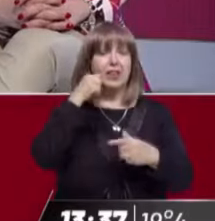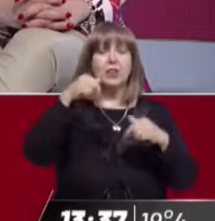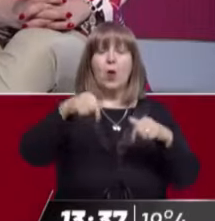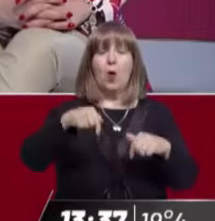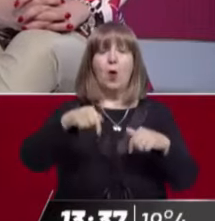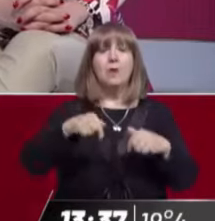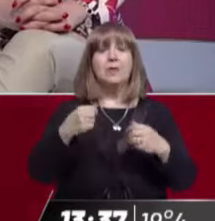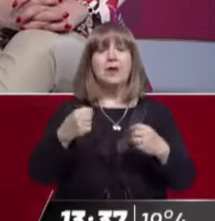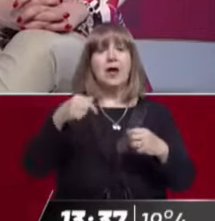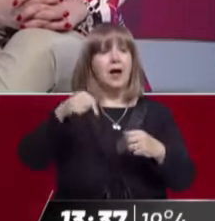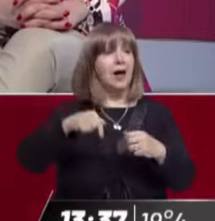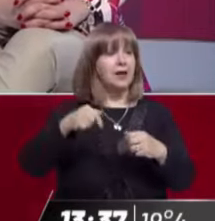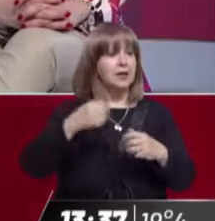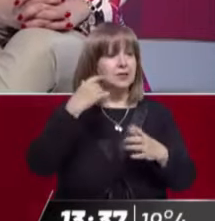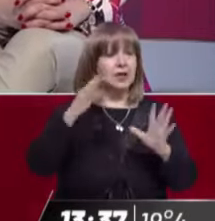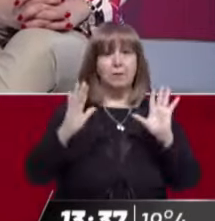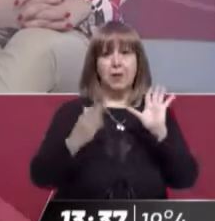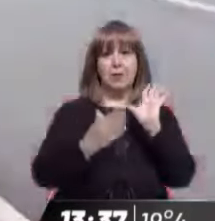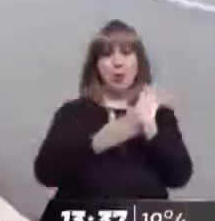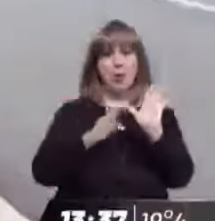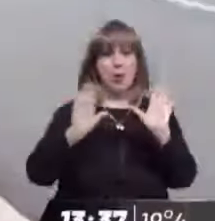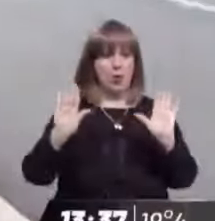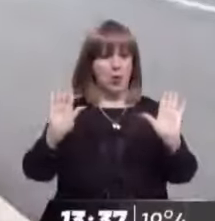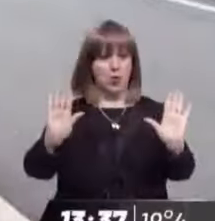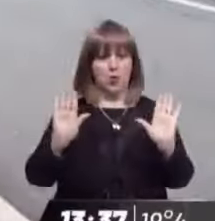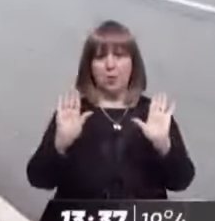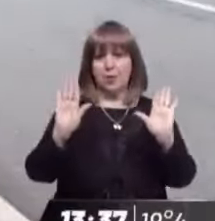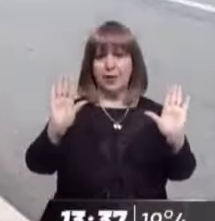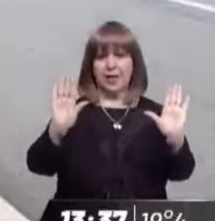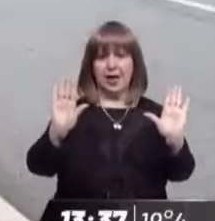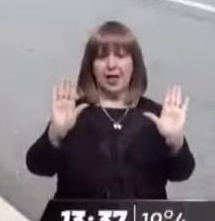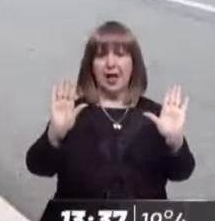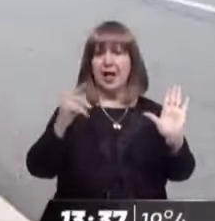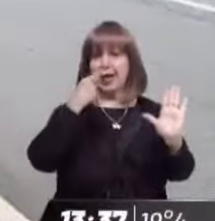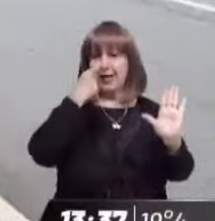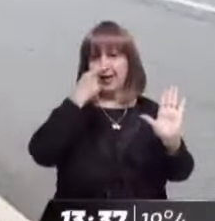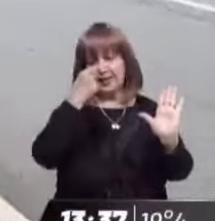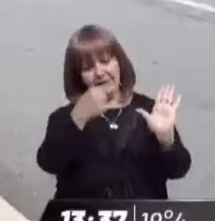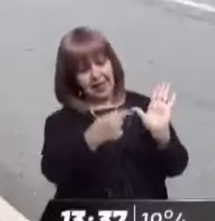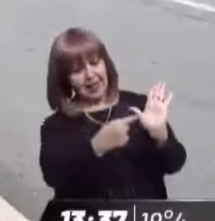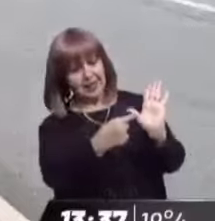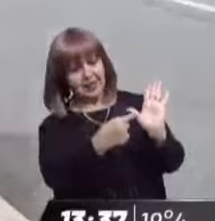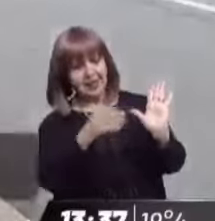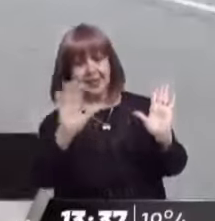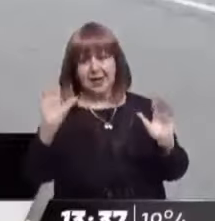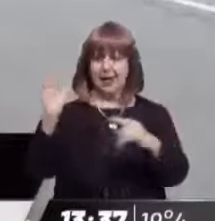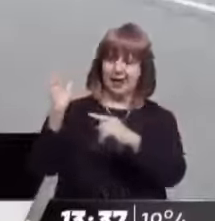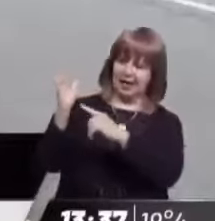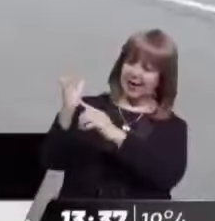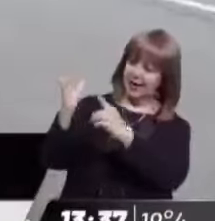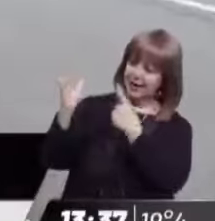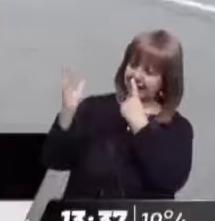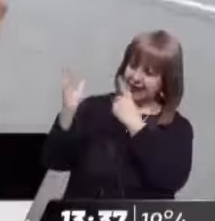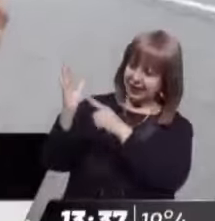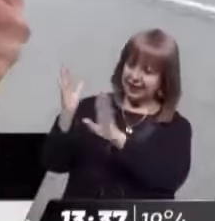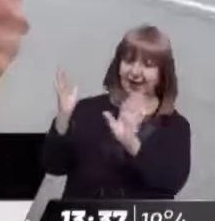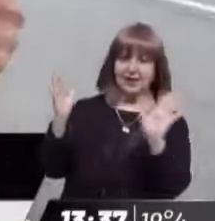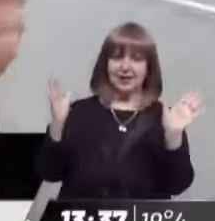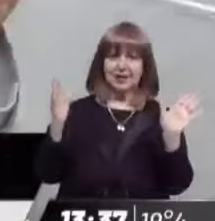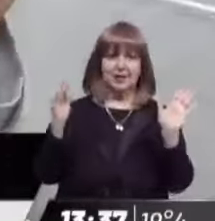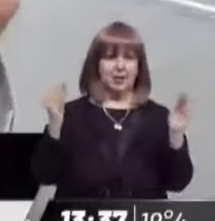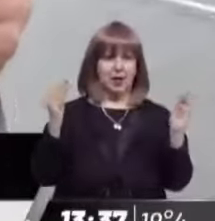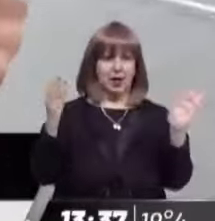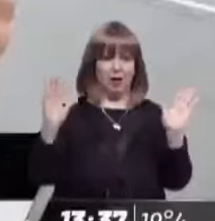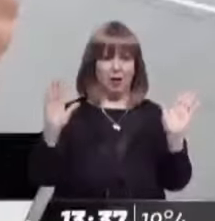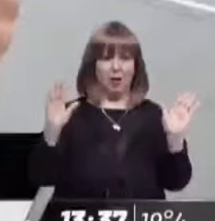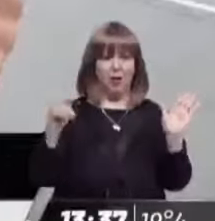Acá igual estamos con material bastante, bastante interesante. ¿Son libritos para pintar? Bueno, a mí se...